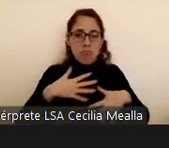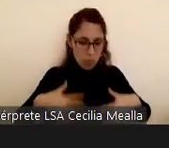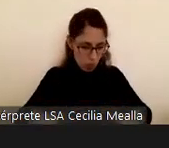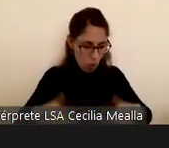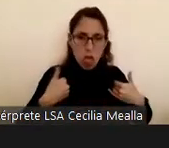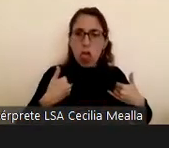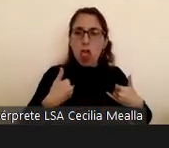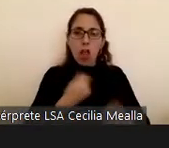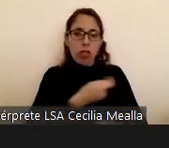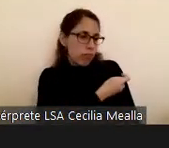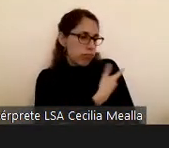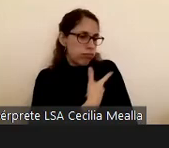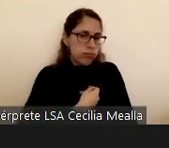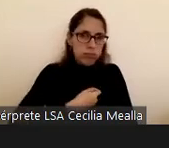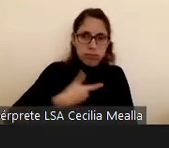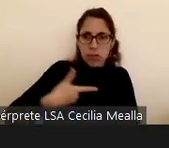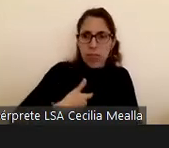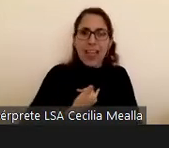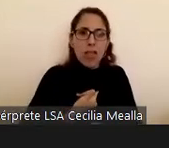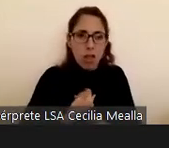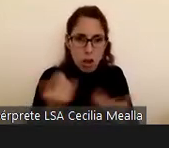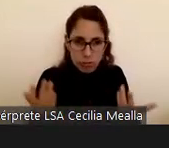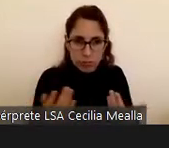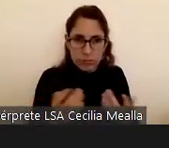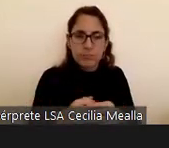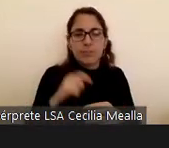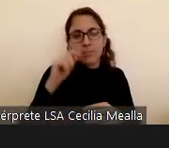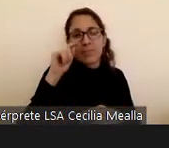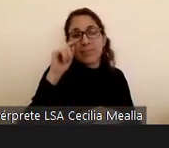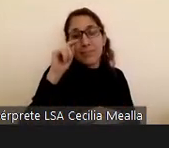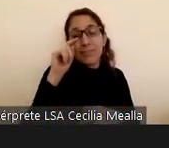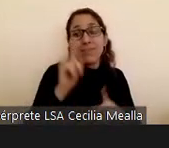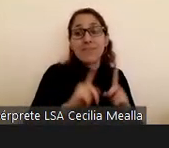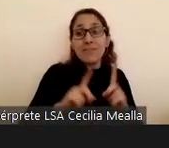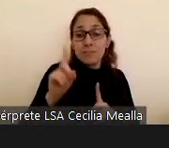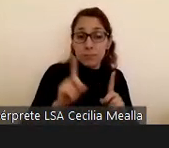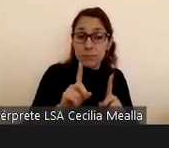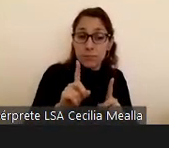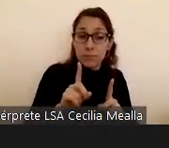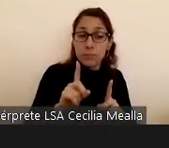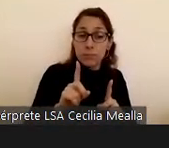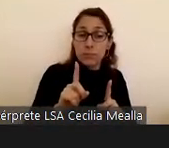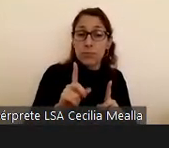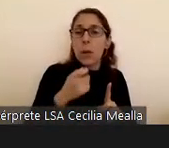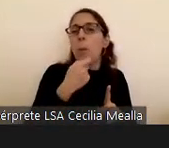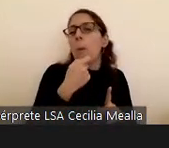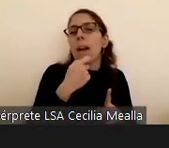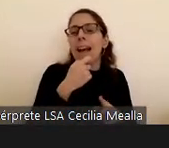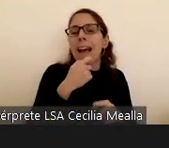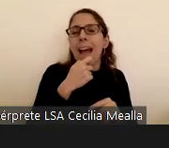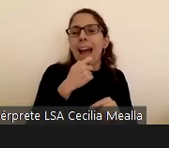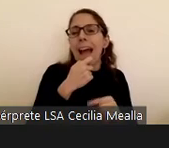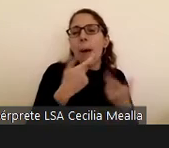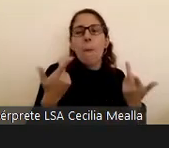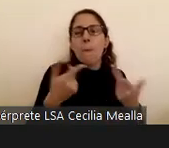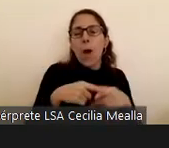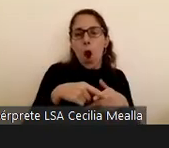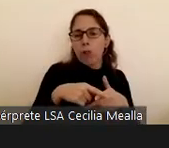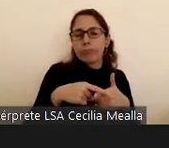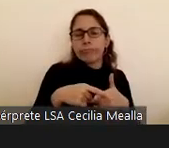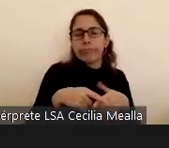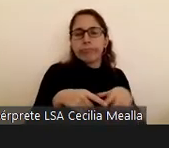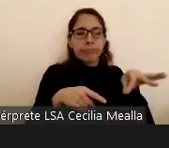en esas muestras, por ejemplo, a ver, una muestra de un hisopado vaginal, por ejemplo,